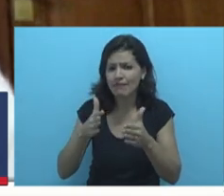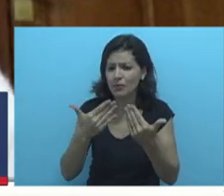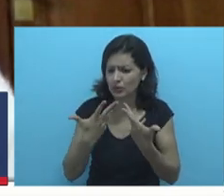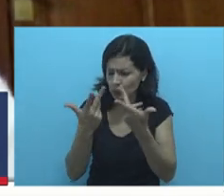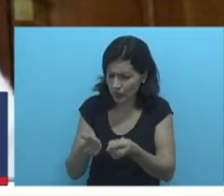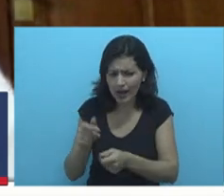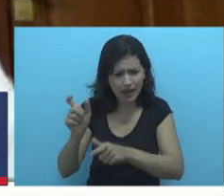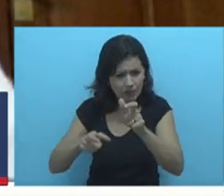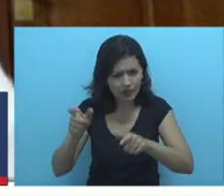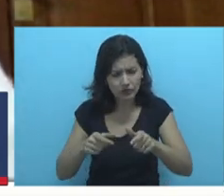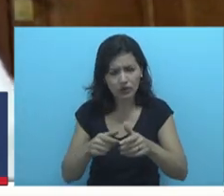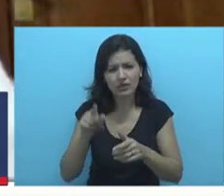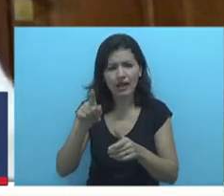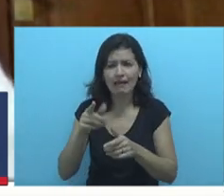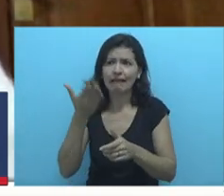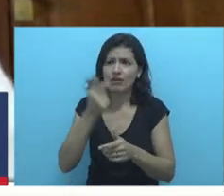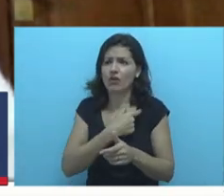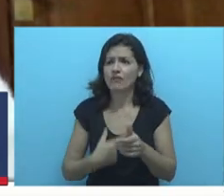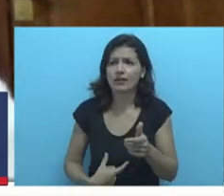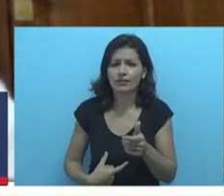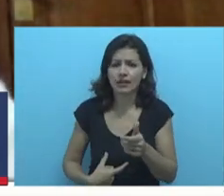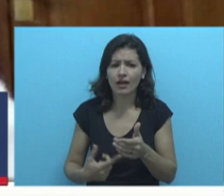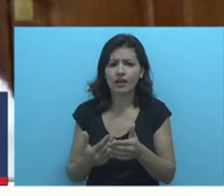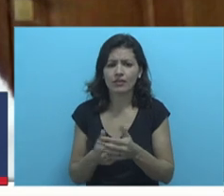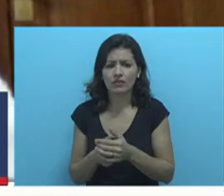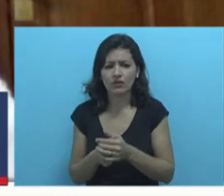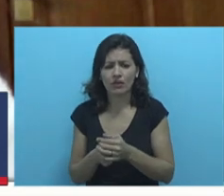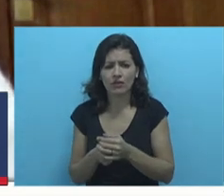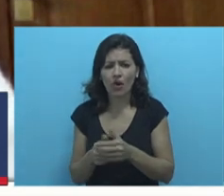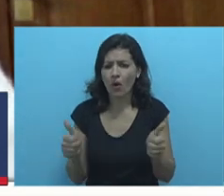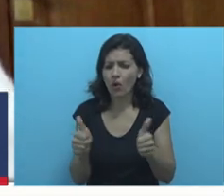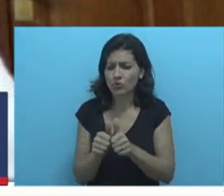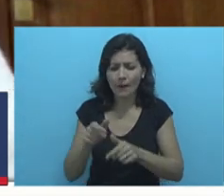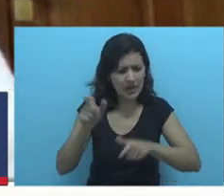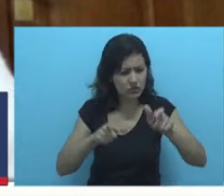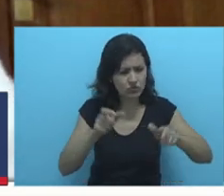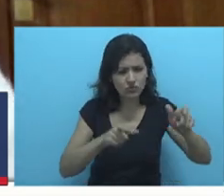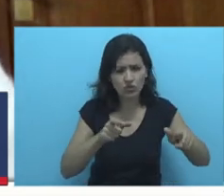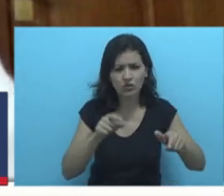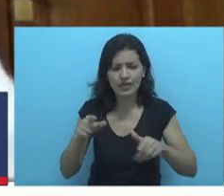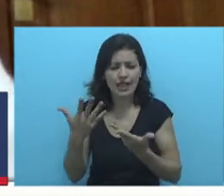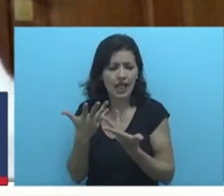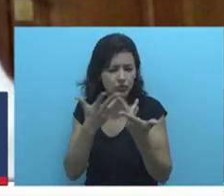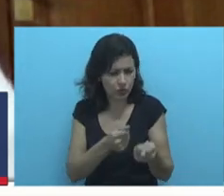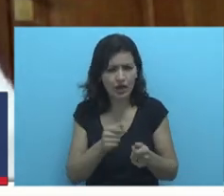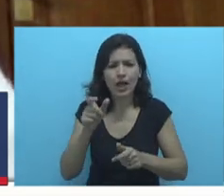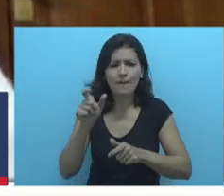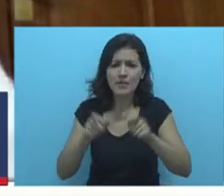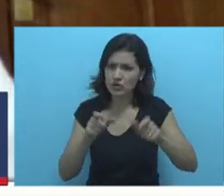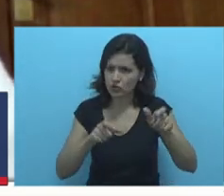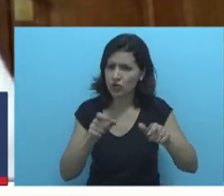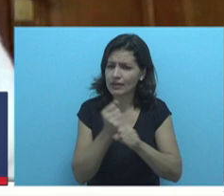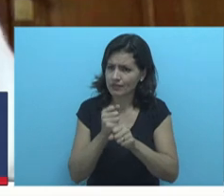el más alto nivel del poder político, no se olvida de que los que están al lado son personas y que él está para servirlas.